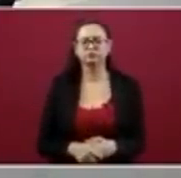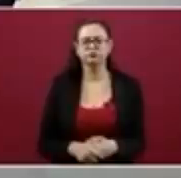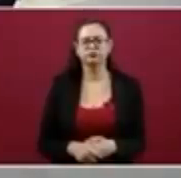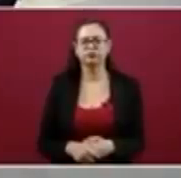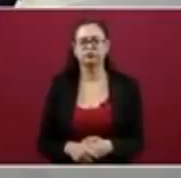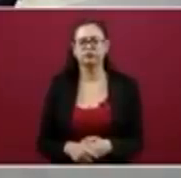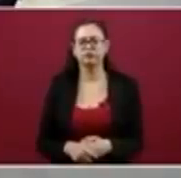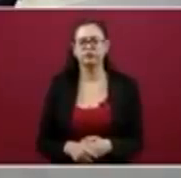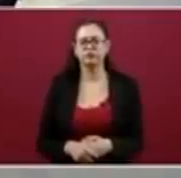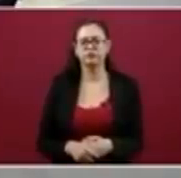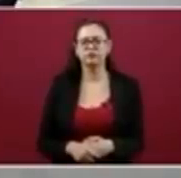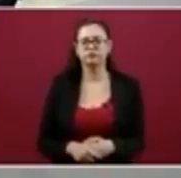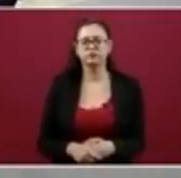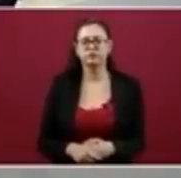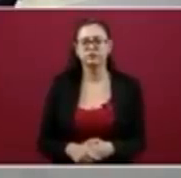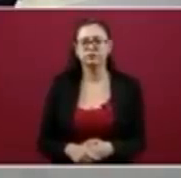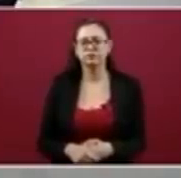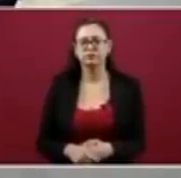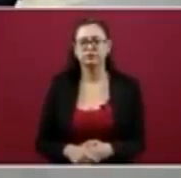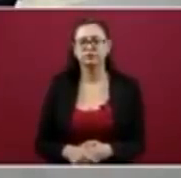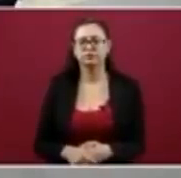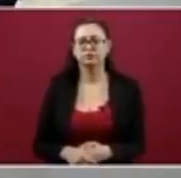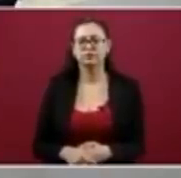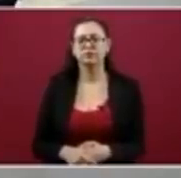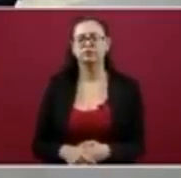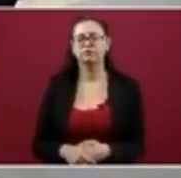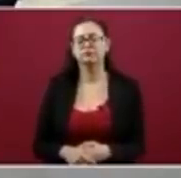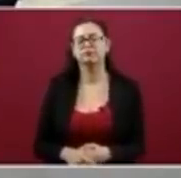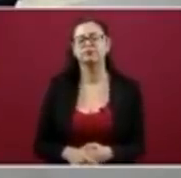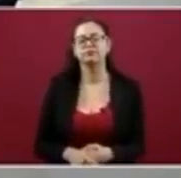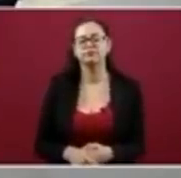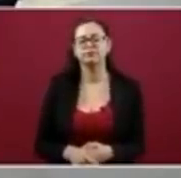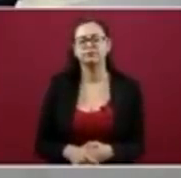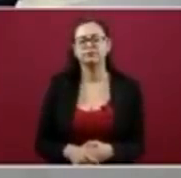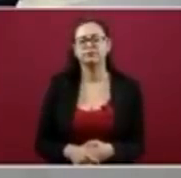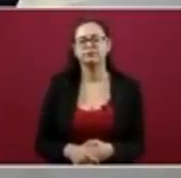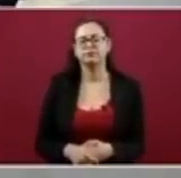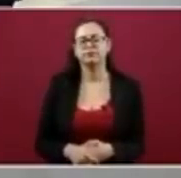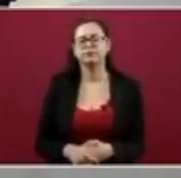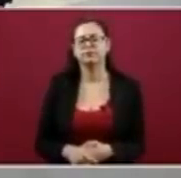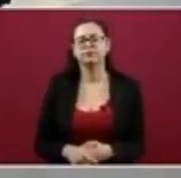Dan Harris y el equipo de ABC News, voy a traducir sus preguntas.